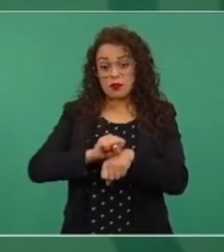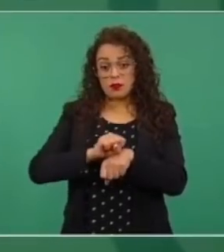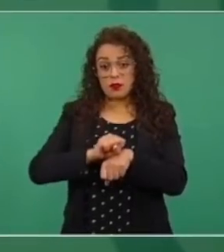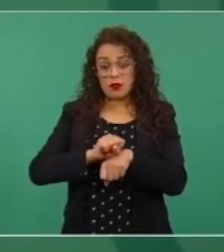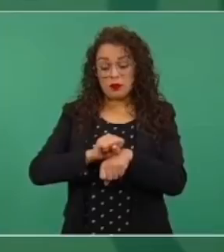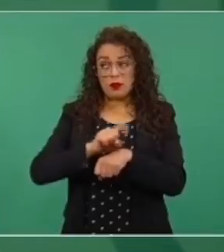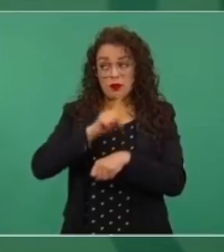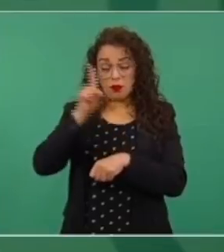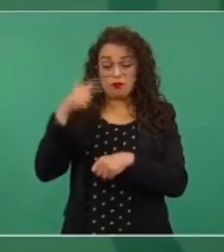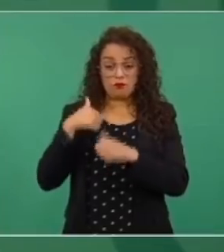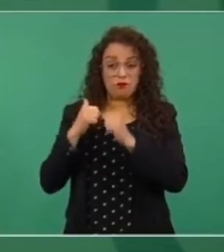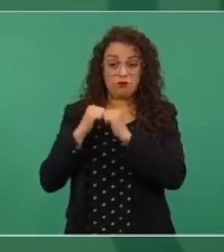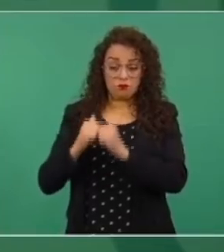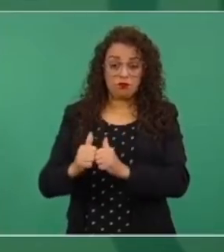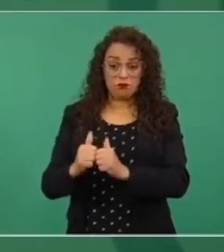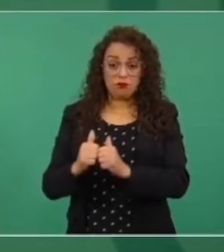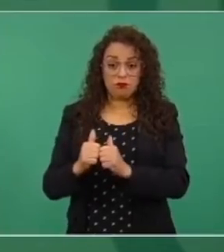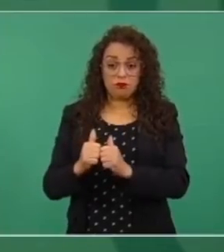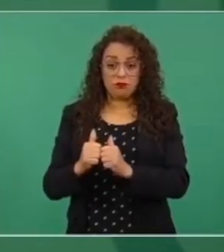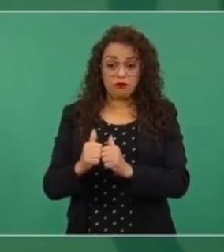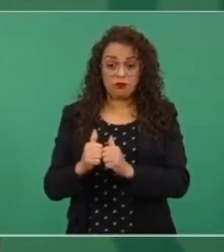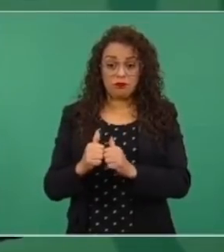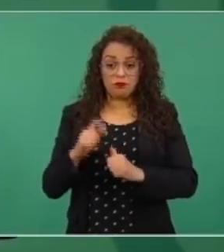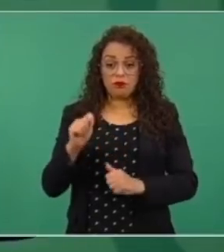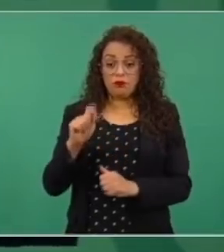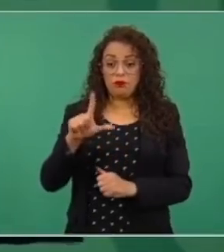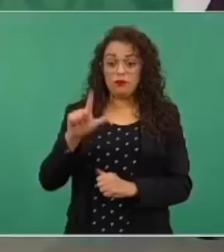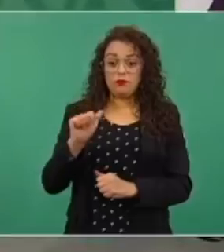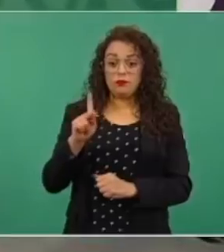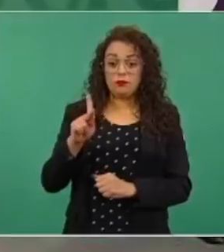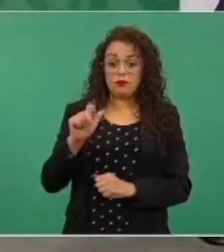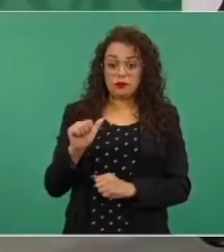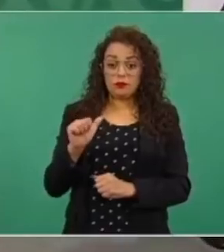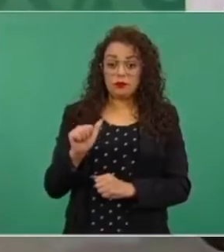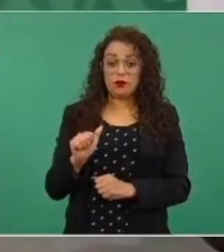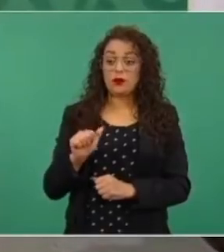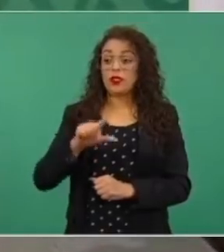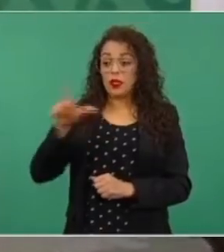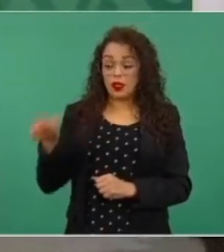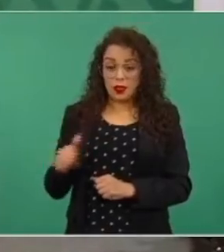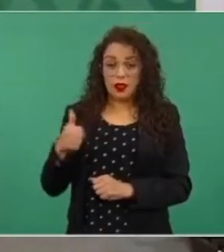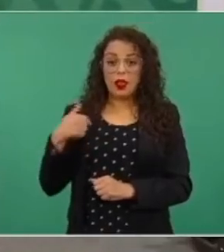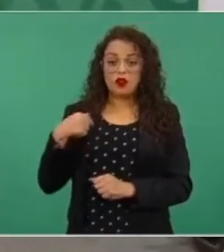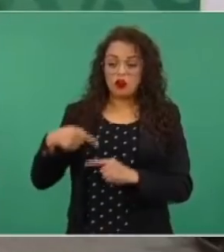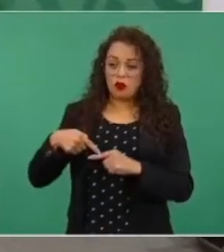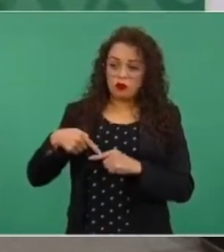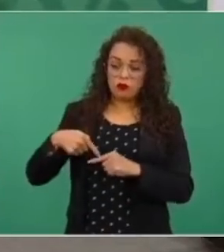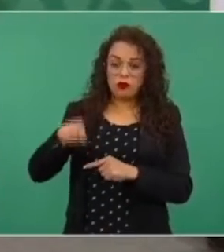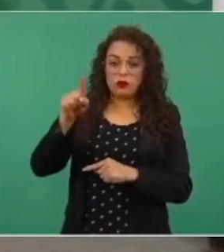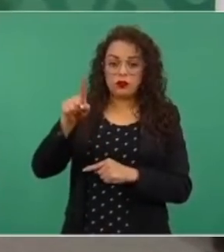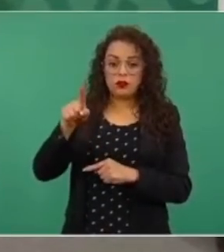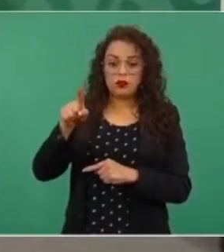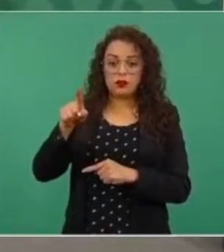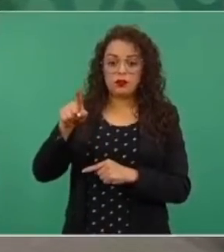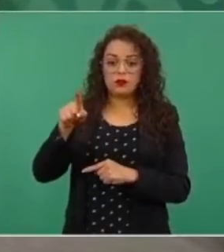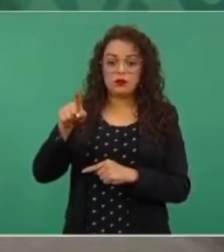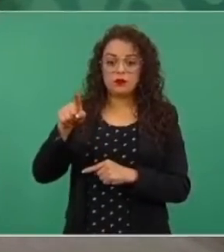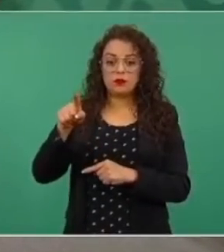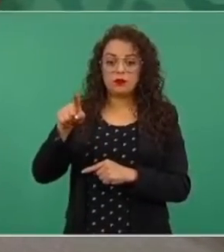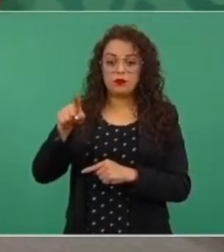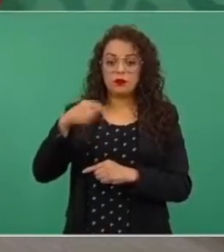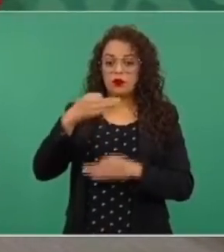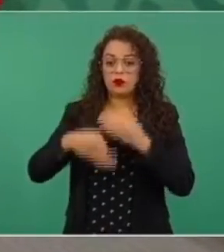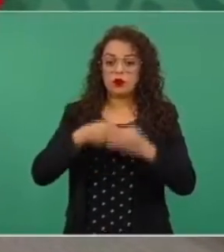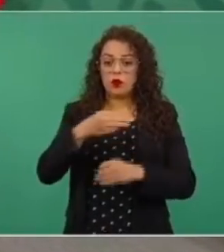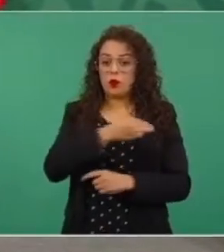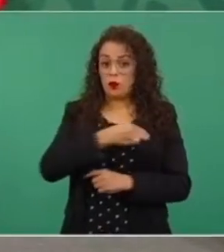allá en Tlapa, y de ahí salía yo a visitar todos los